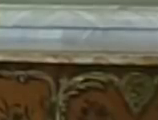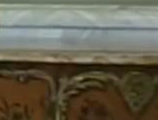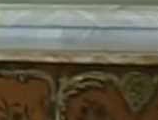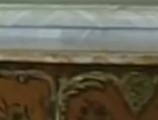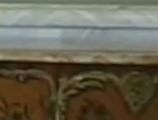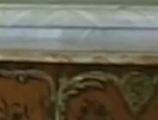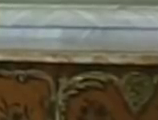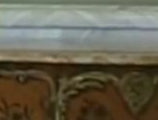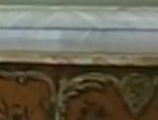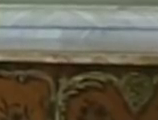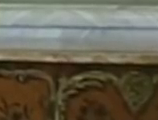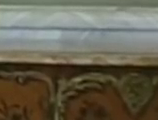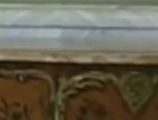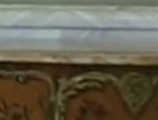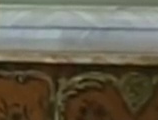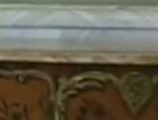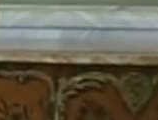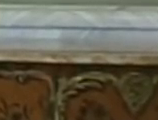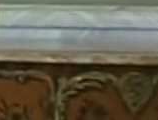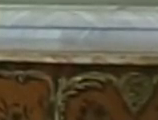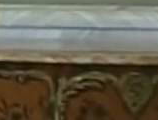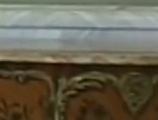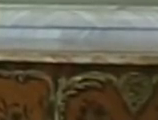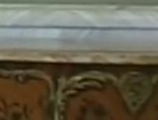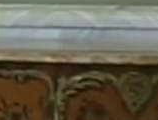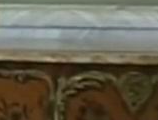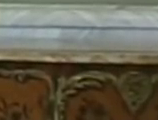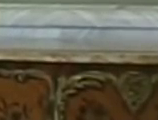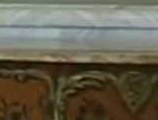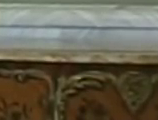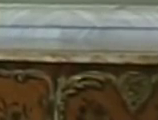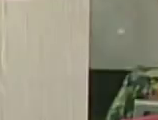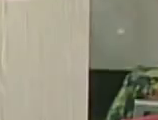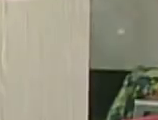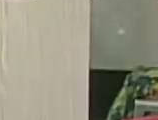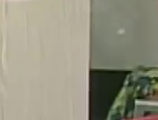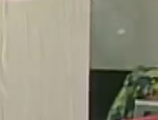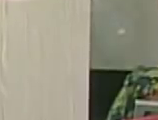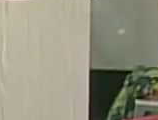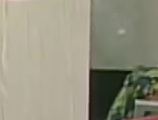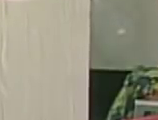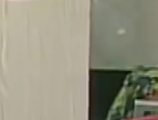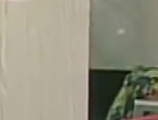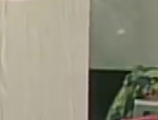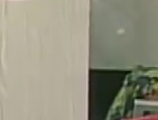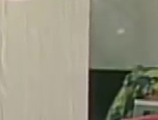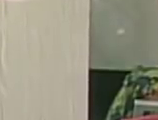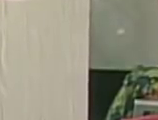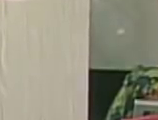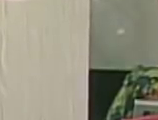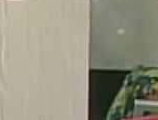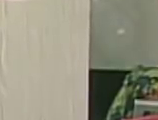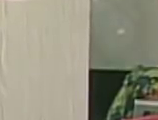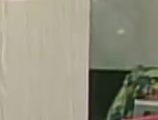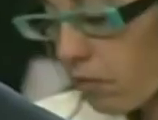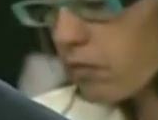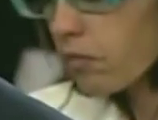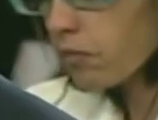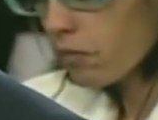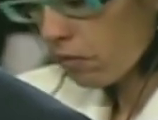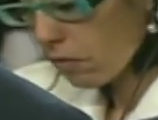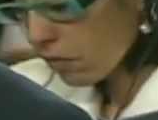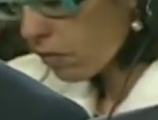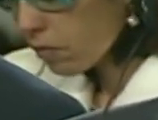para esta lucha. El señor Maduro siempre ha sido a nuestro lado, ha colaborado, ha apoyado, ha solidarizado a nuestra